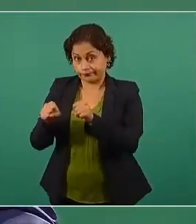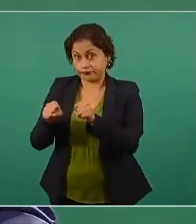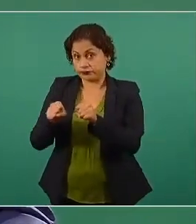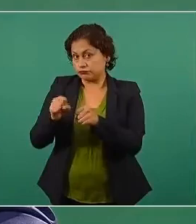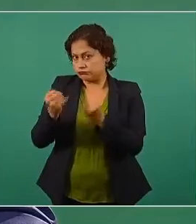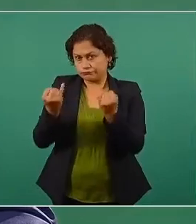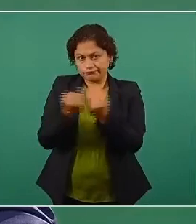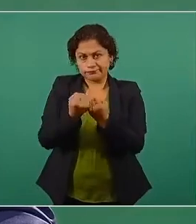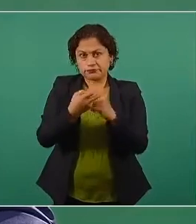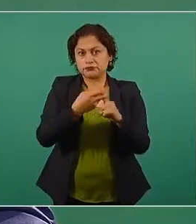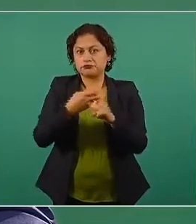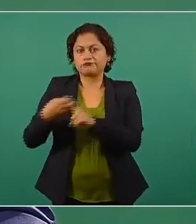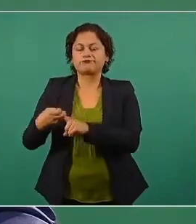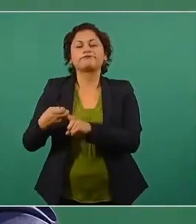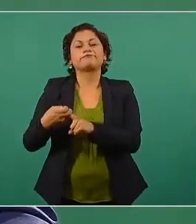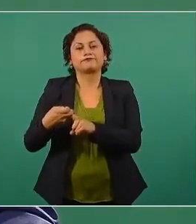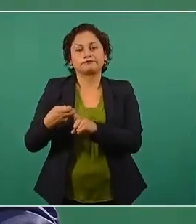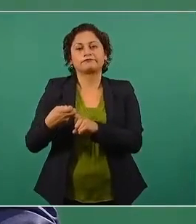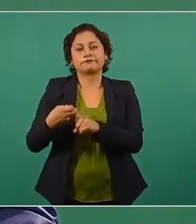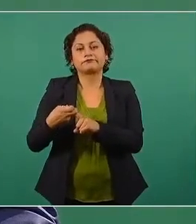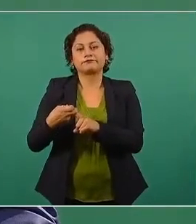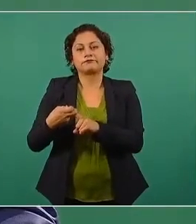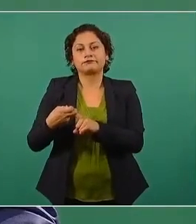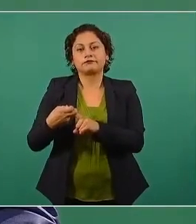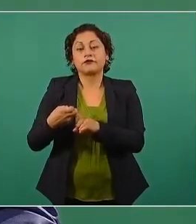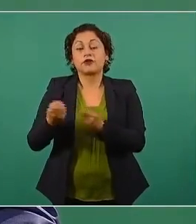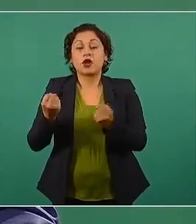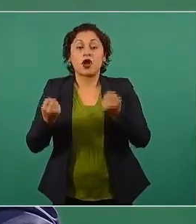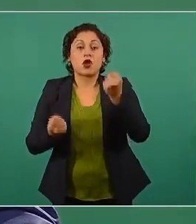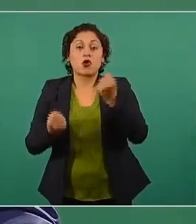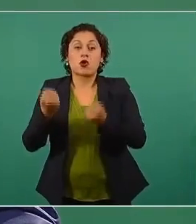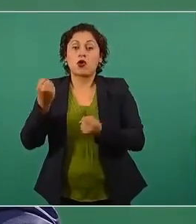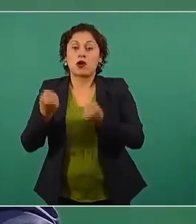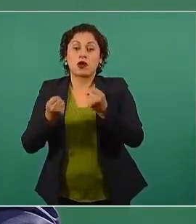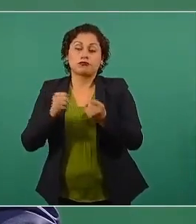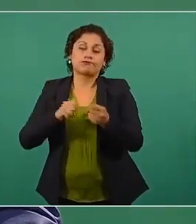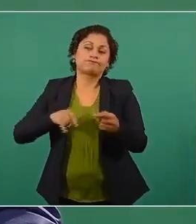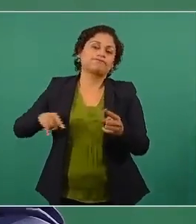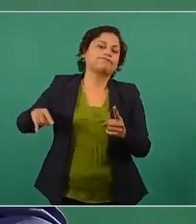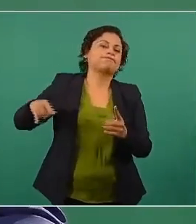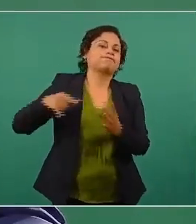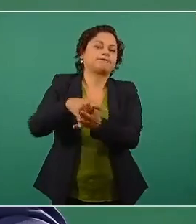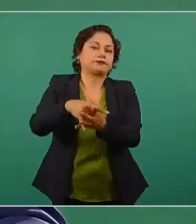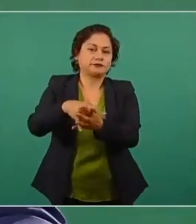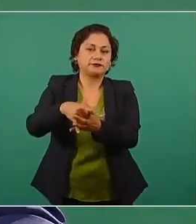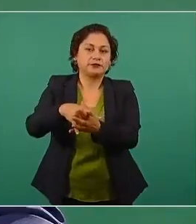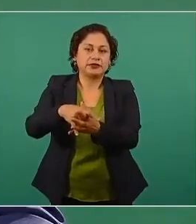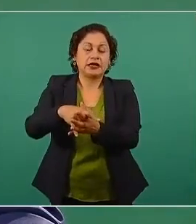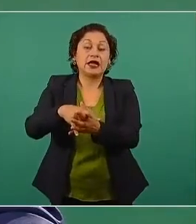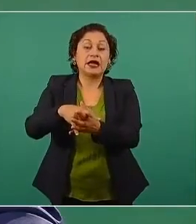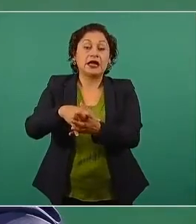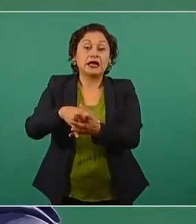secuestraron y se estrelló el vehículo y él aprovechó para